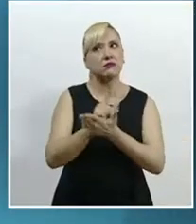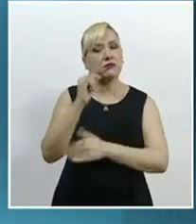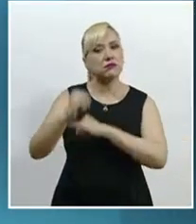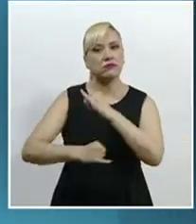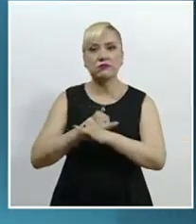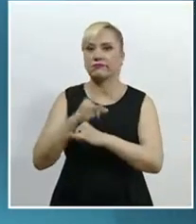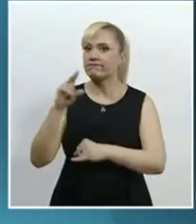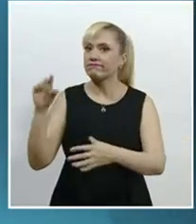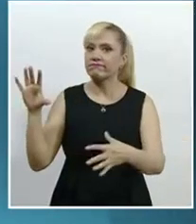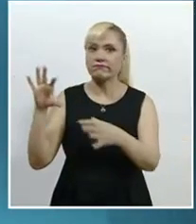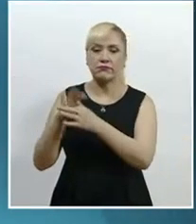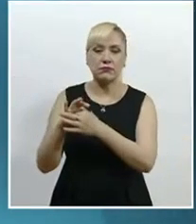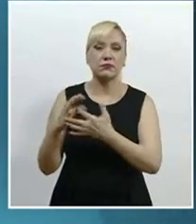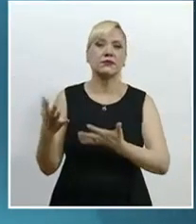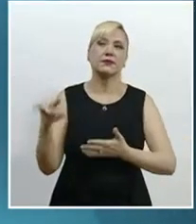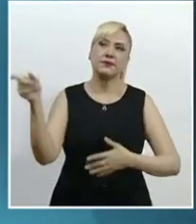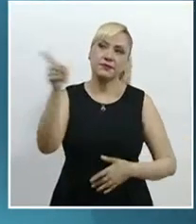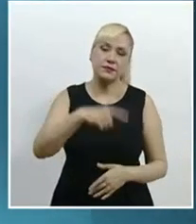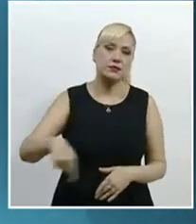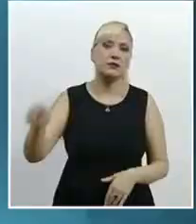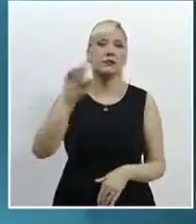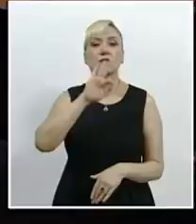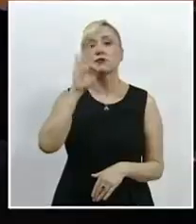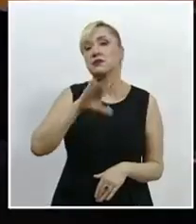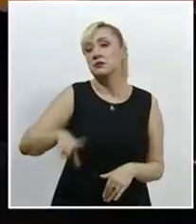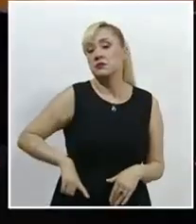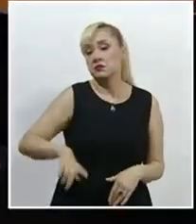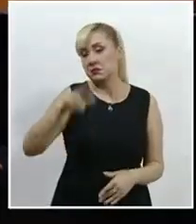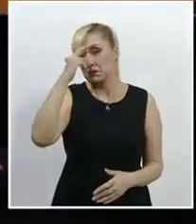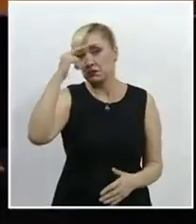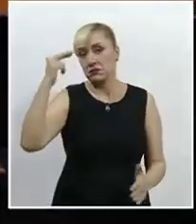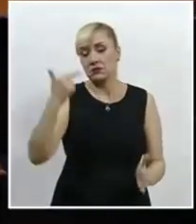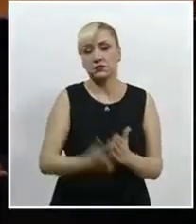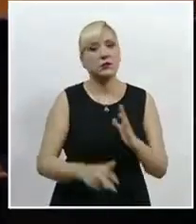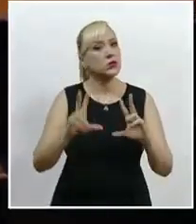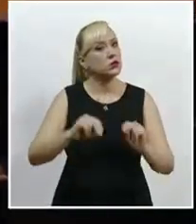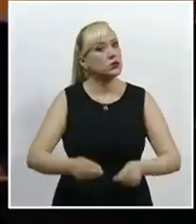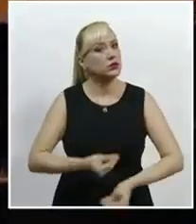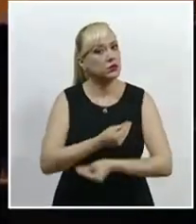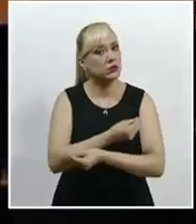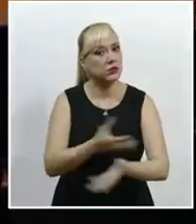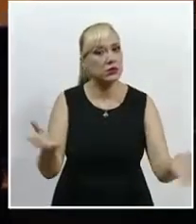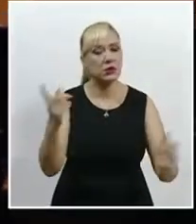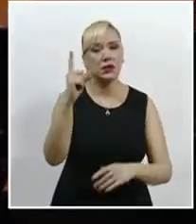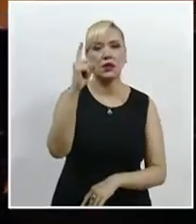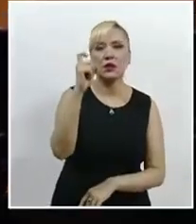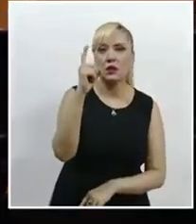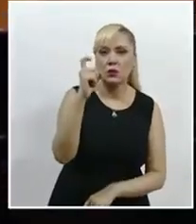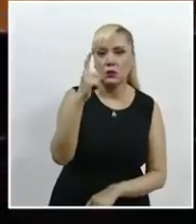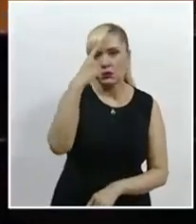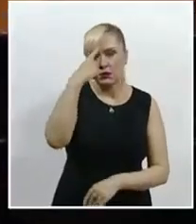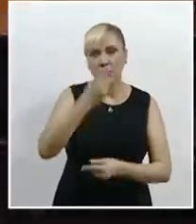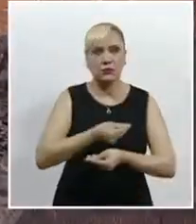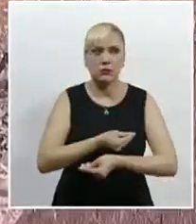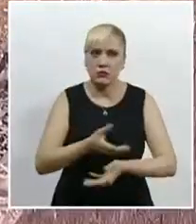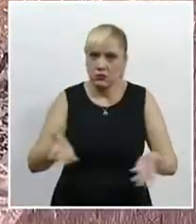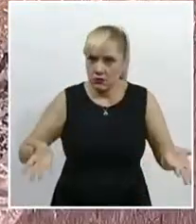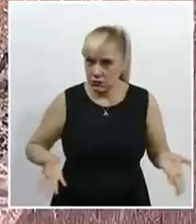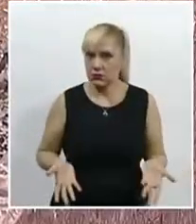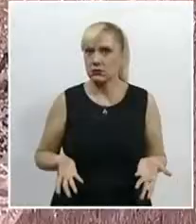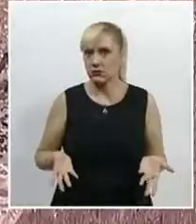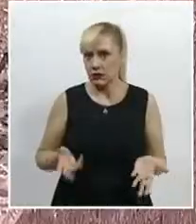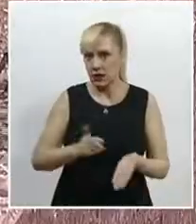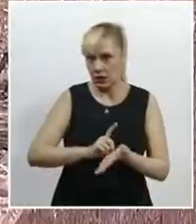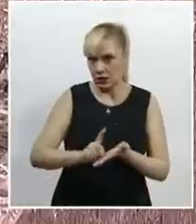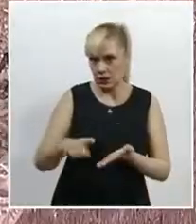Las autoridades incurren en dicha omisión cuando incumplen con algunas de sus obligaciones generales en materia del derecho humano al agua, entre